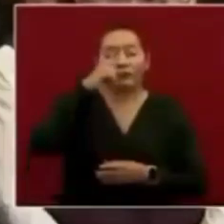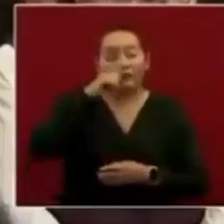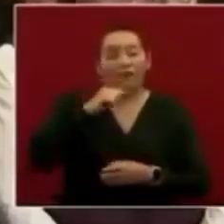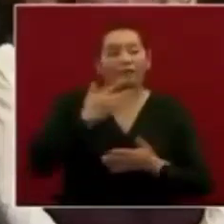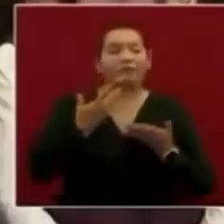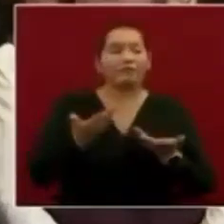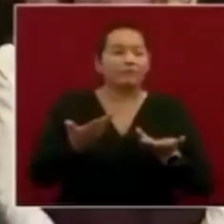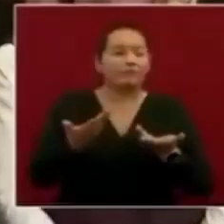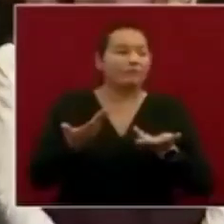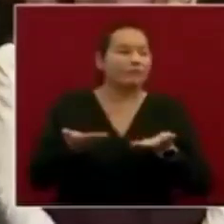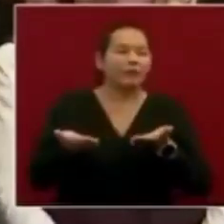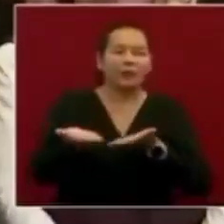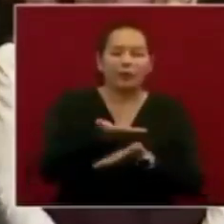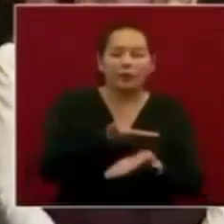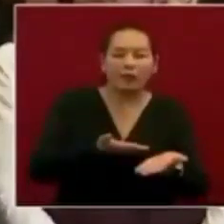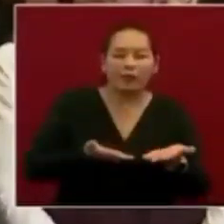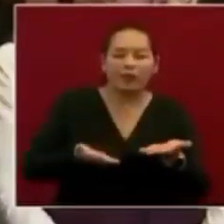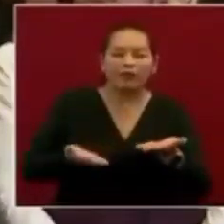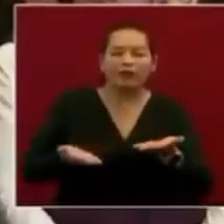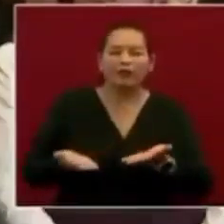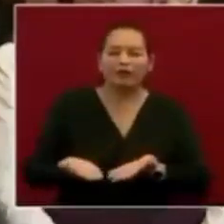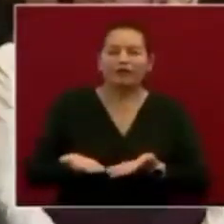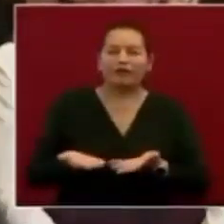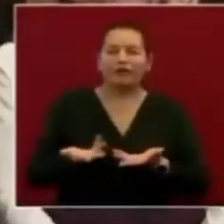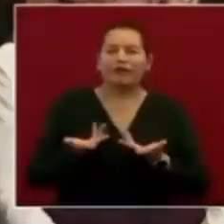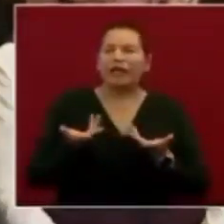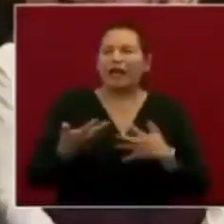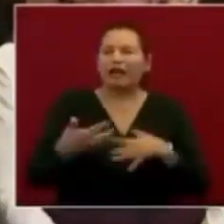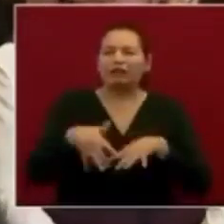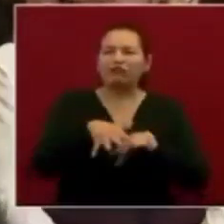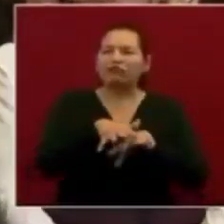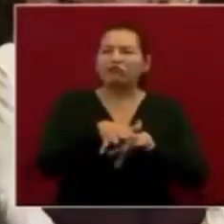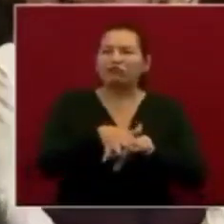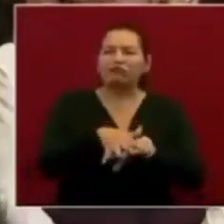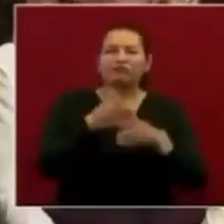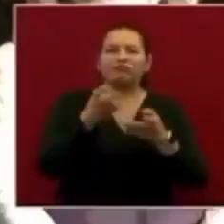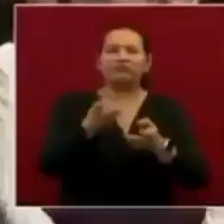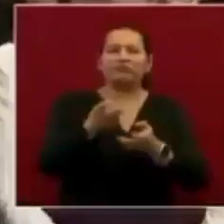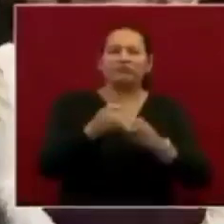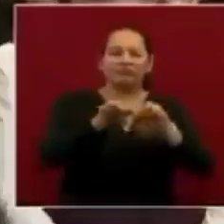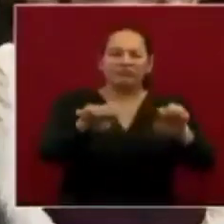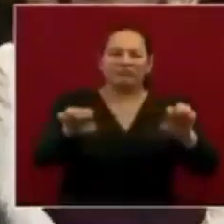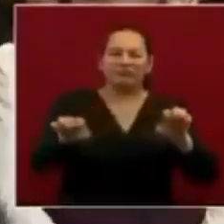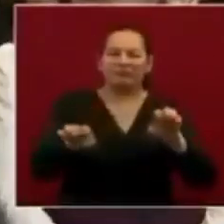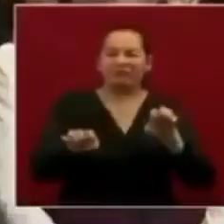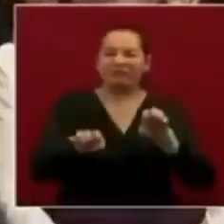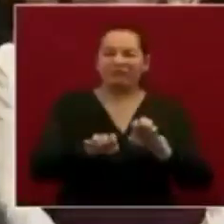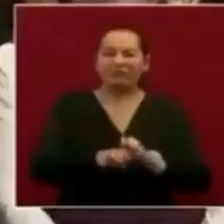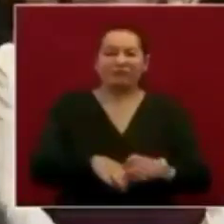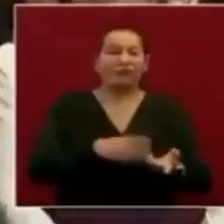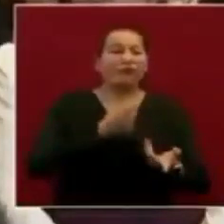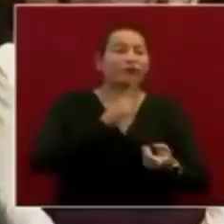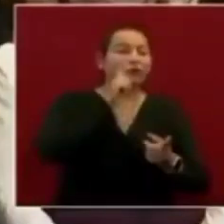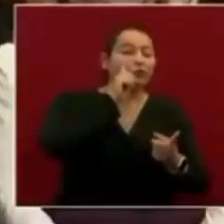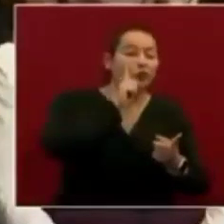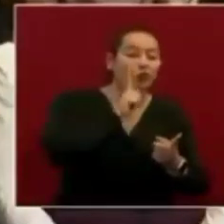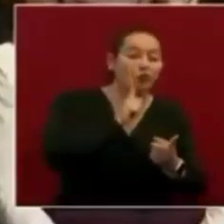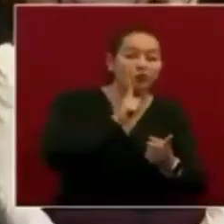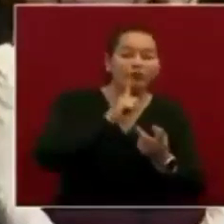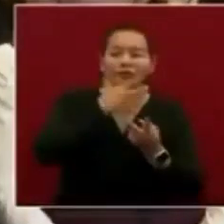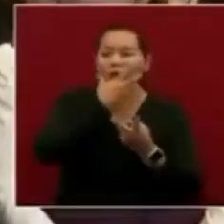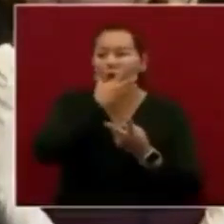compartir la integración de este gran equipo de mujeres,